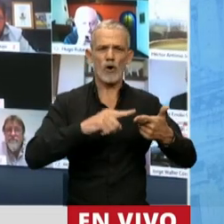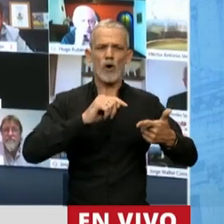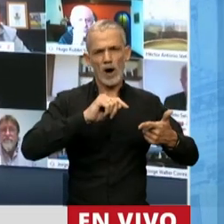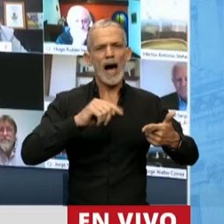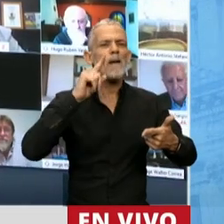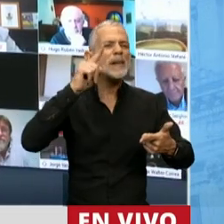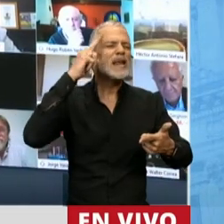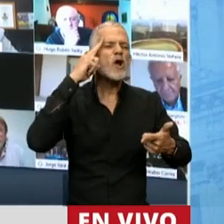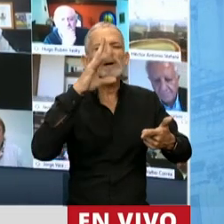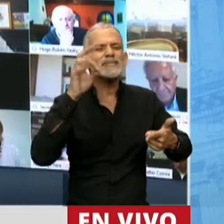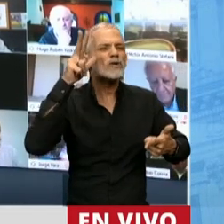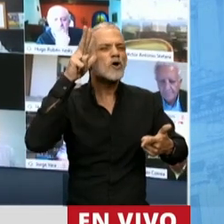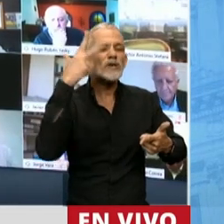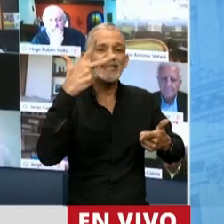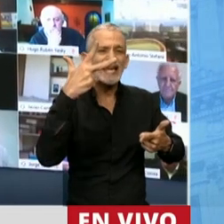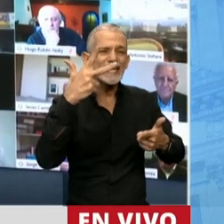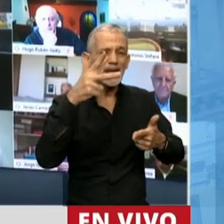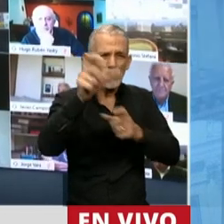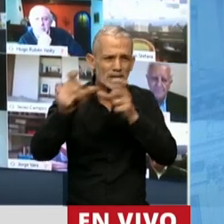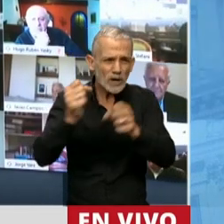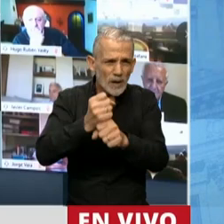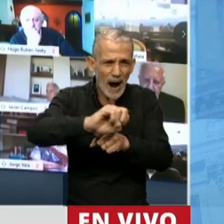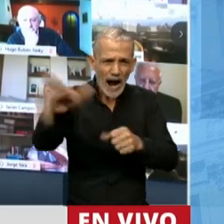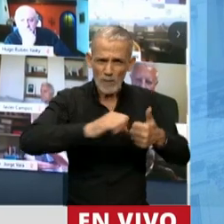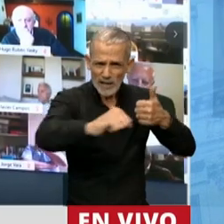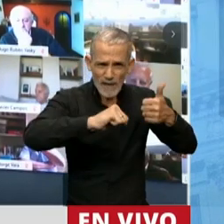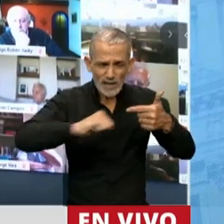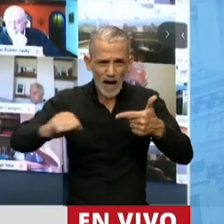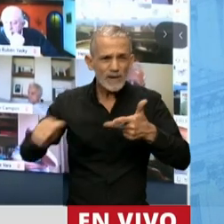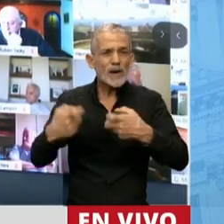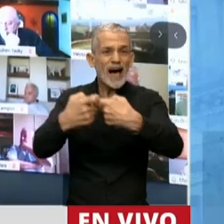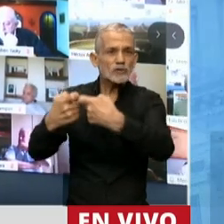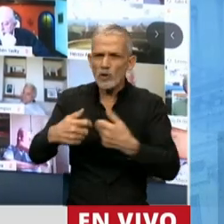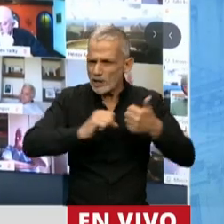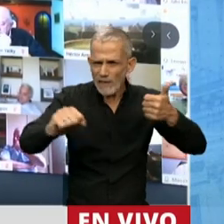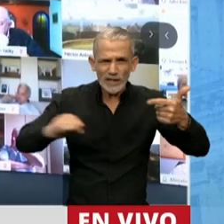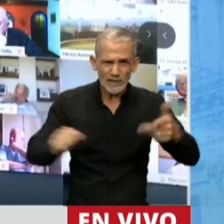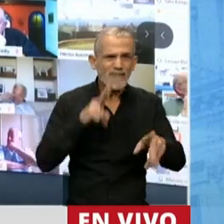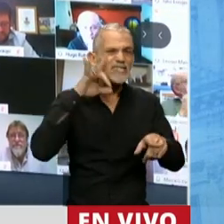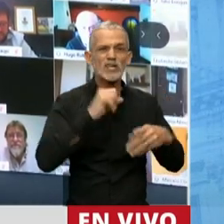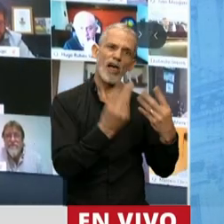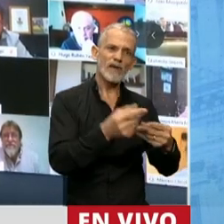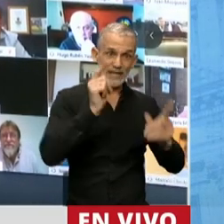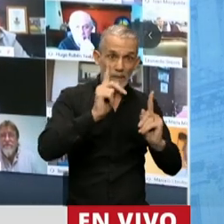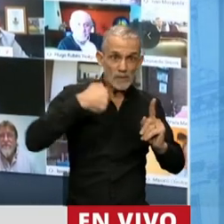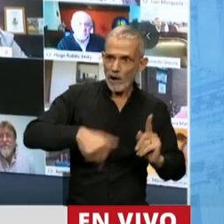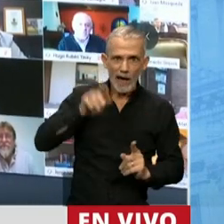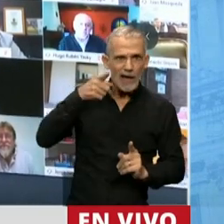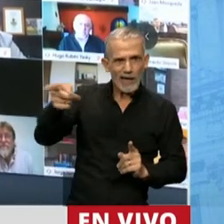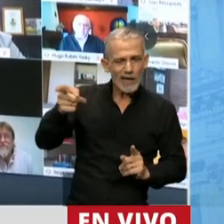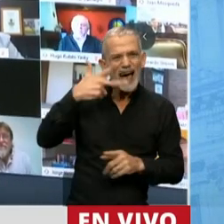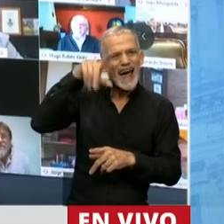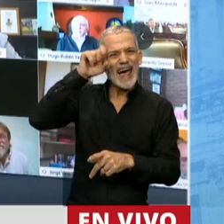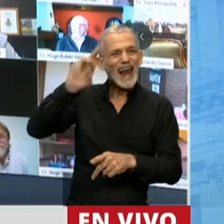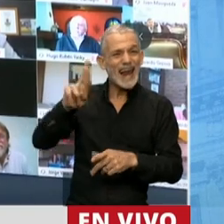a 1.983 productores, que estafó cooperativas, son los que ahora salen a atacar